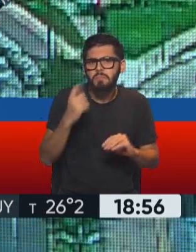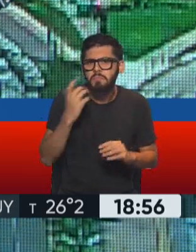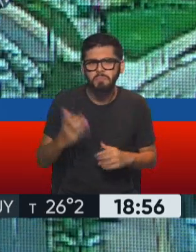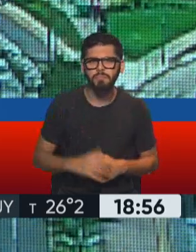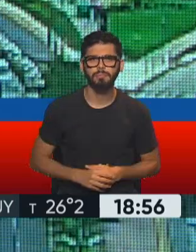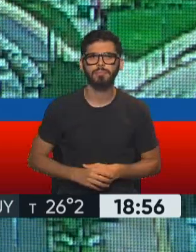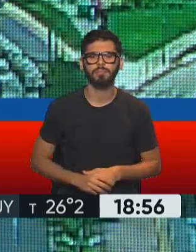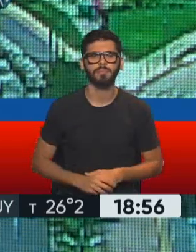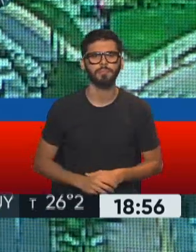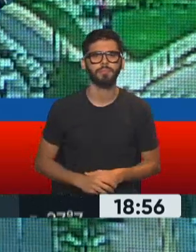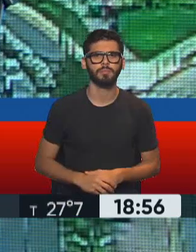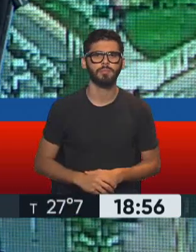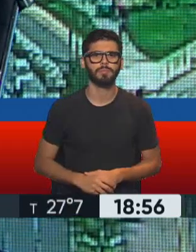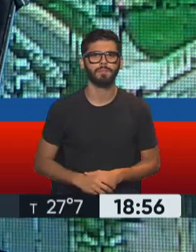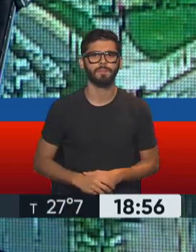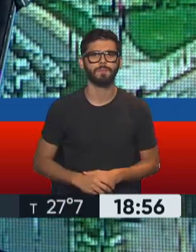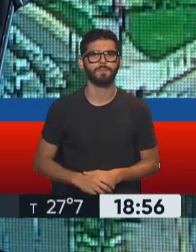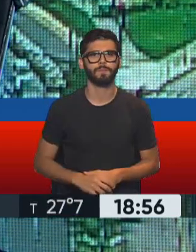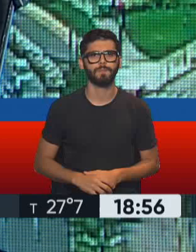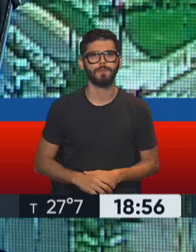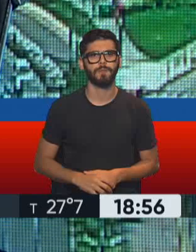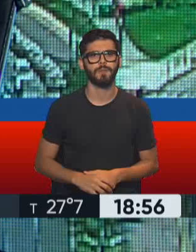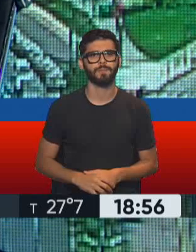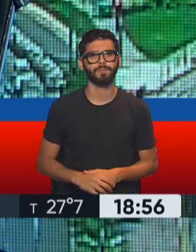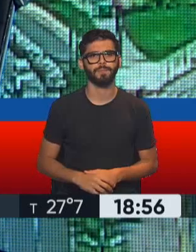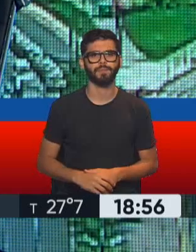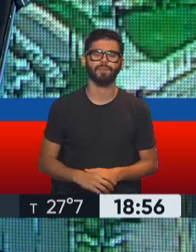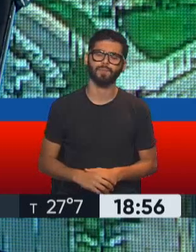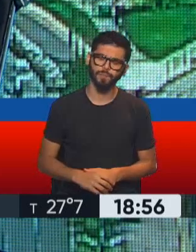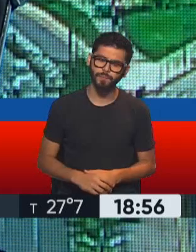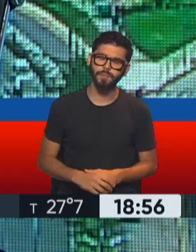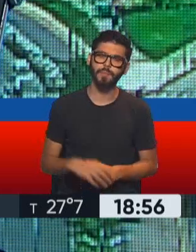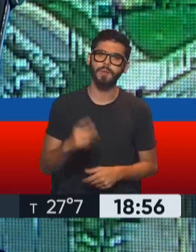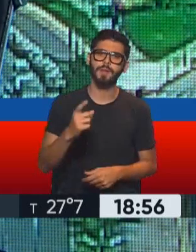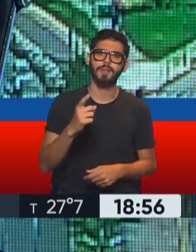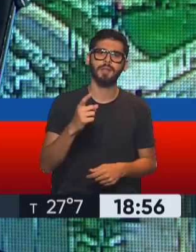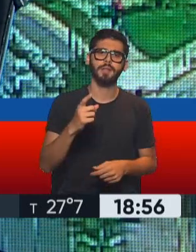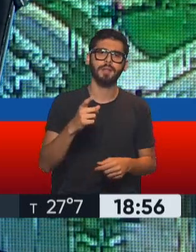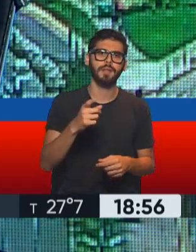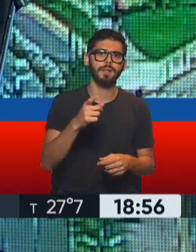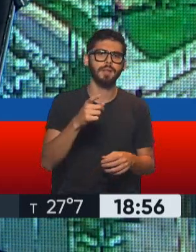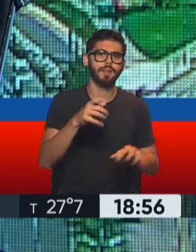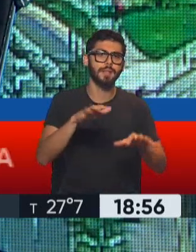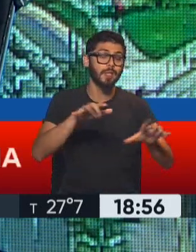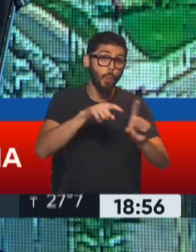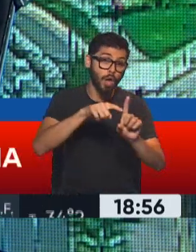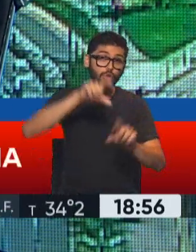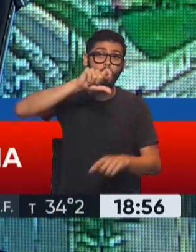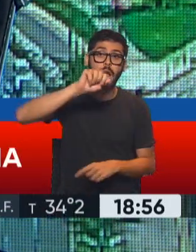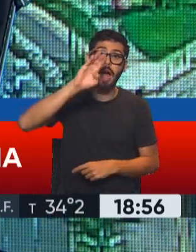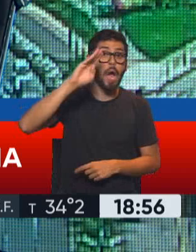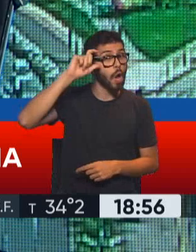Cabezas. Mira, sobre todas las cosas, el caso Cabezas